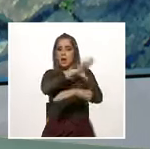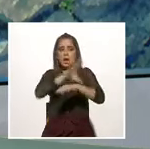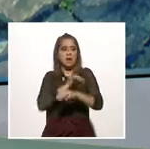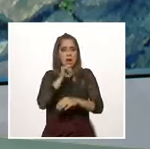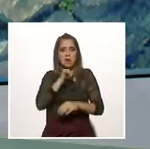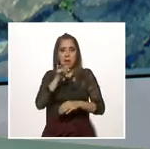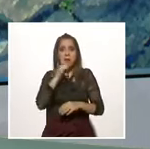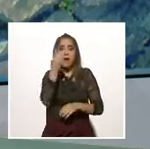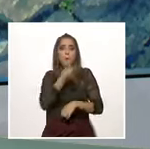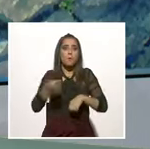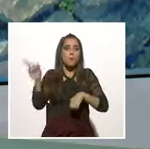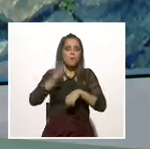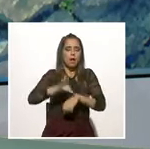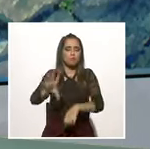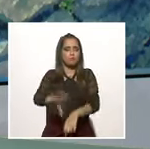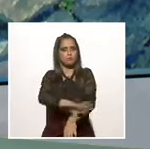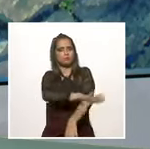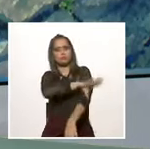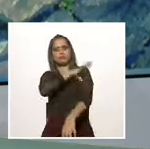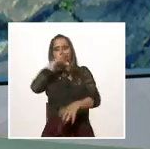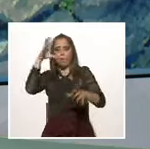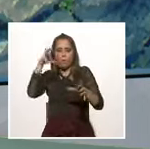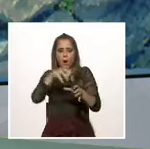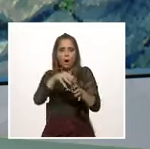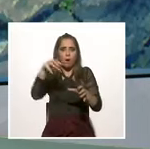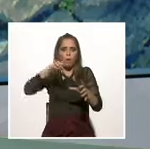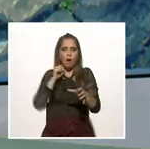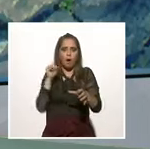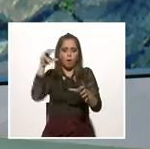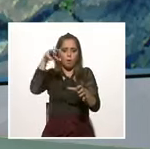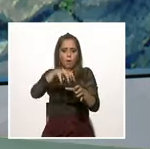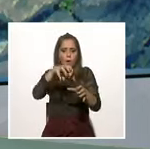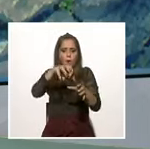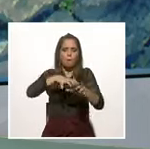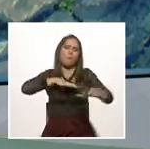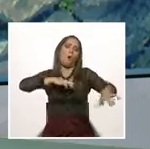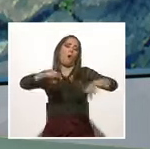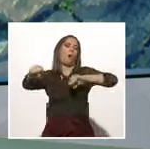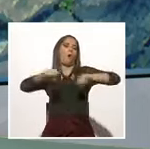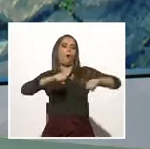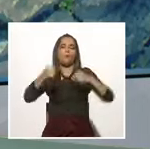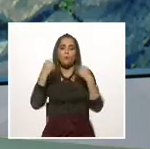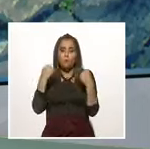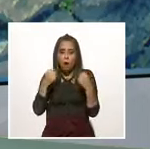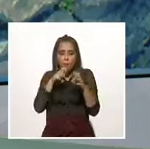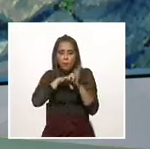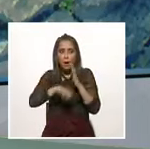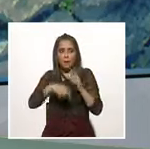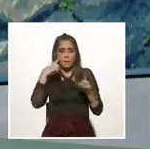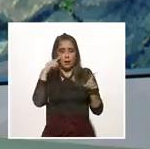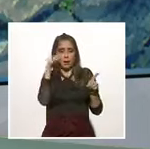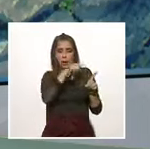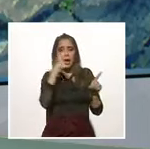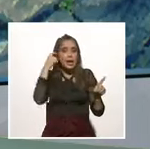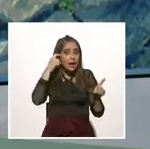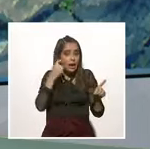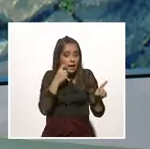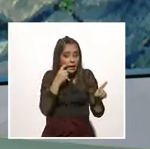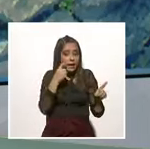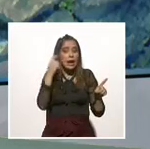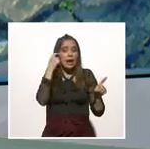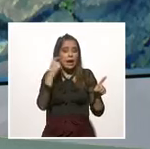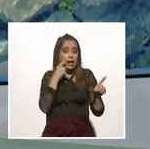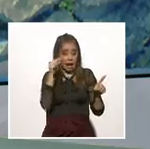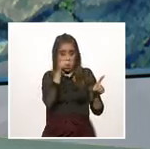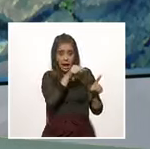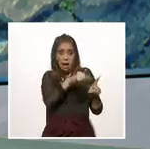Pacífico, particularmente en la zona costera, en el estado de Guerrero, donde sí se ha visto que hay lugares o hay una brecha, que así se le llama, donde por